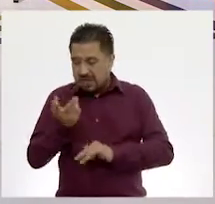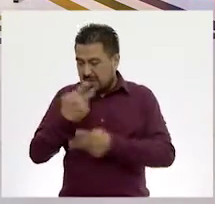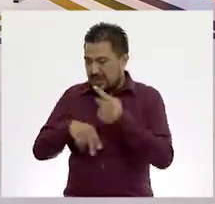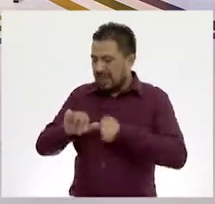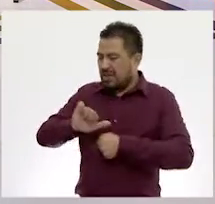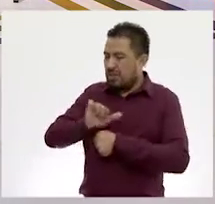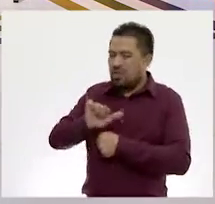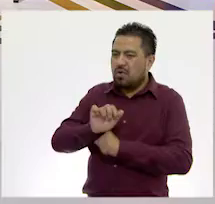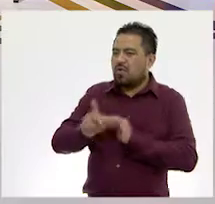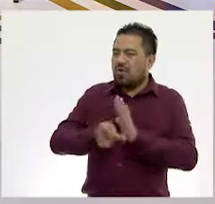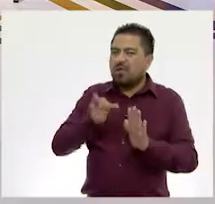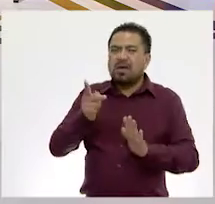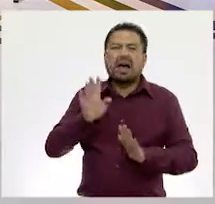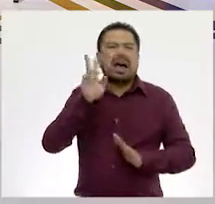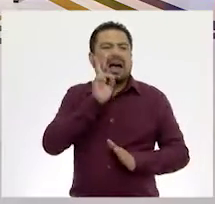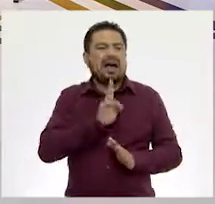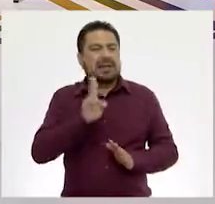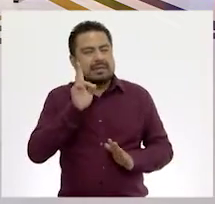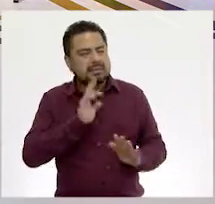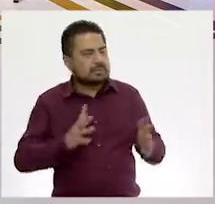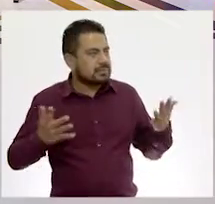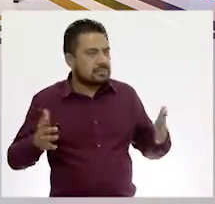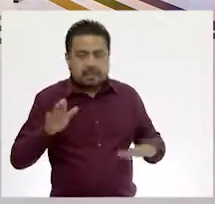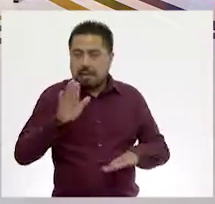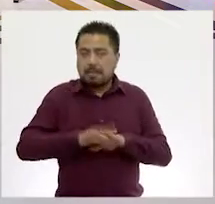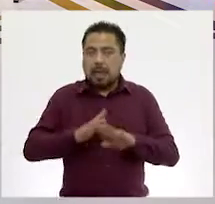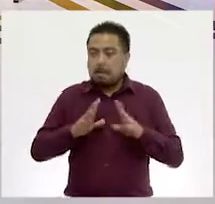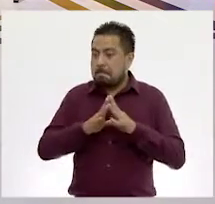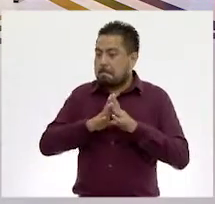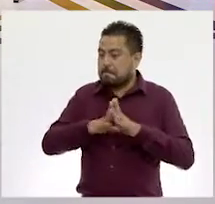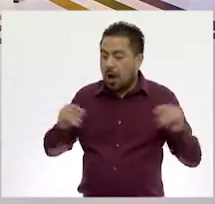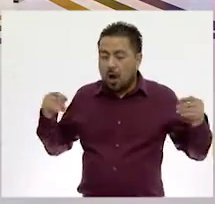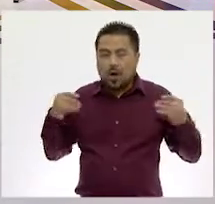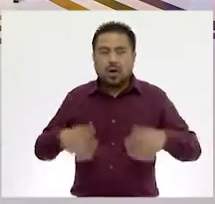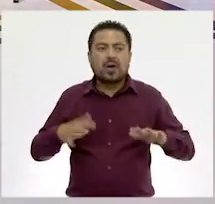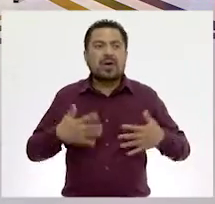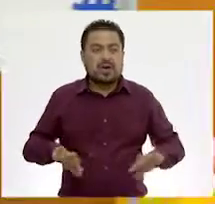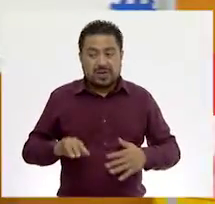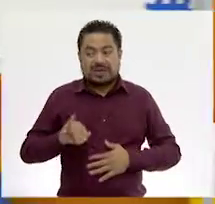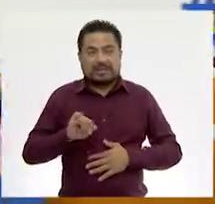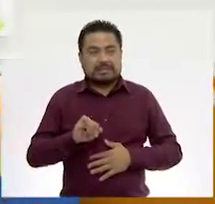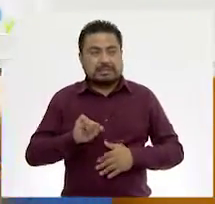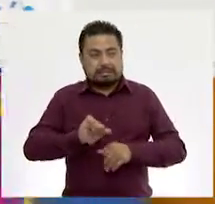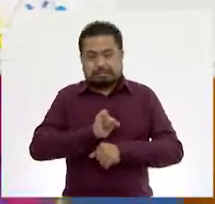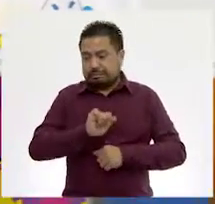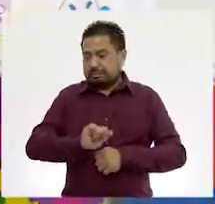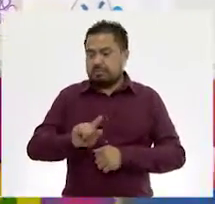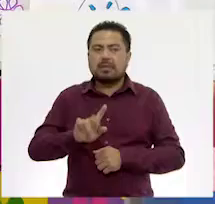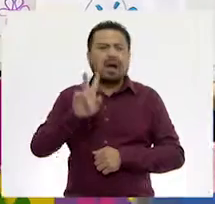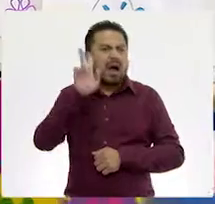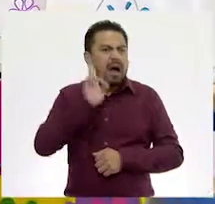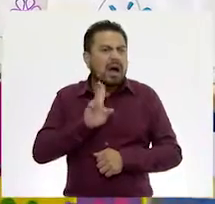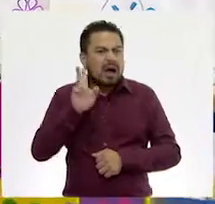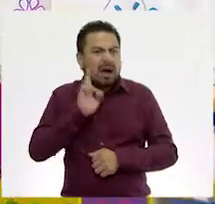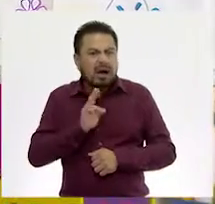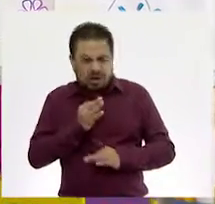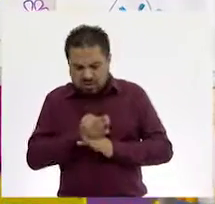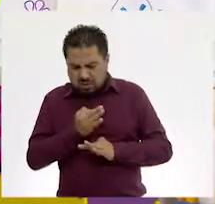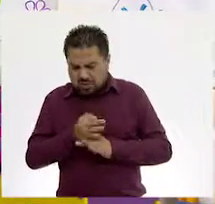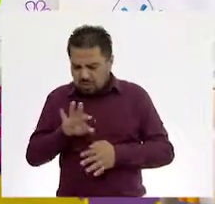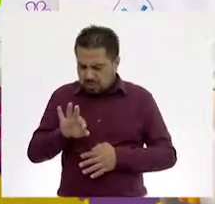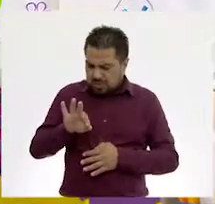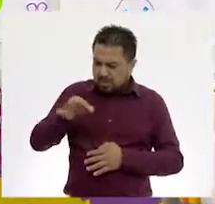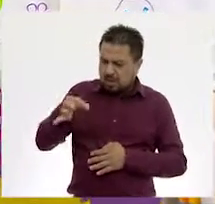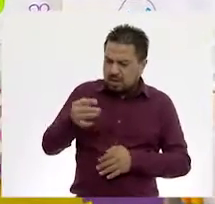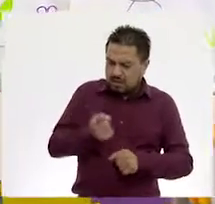el cochecito. ¿Qué digo, cochecito? Es que es el más veloz de todos. Carrazo, ¿verdad? ¡Ay! A ver, aquí tenemos